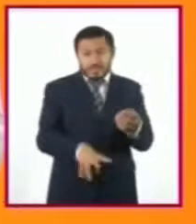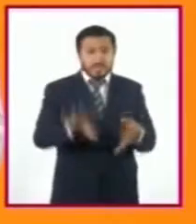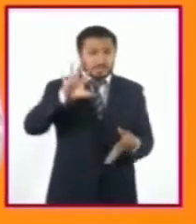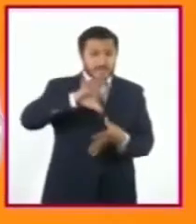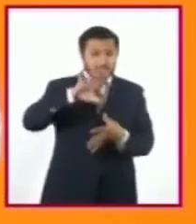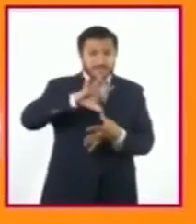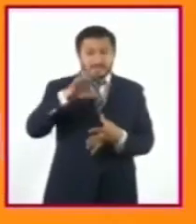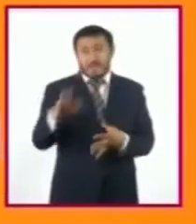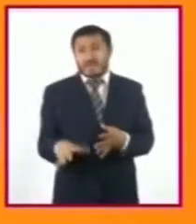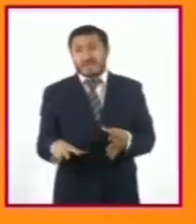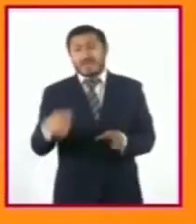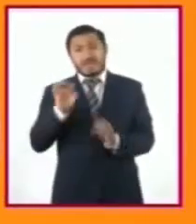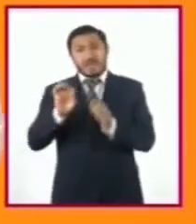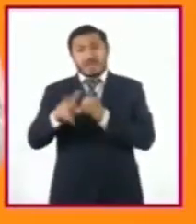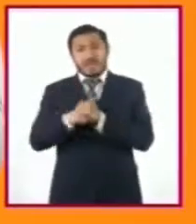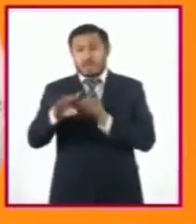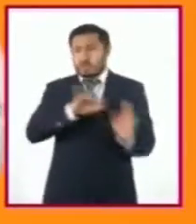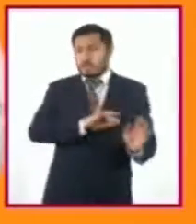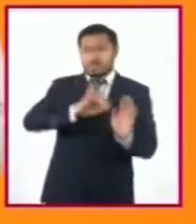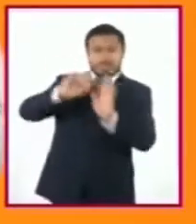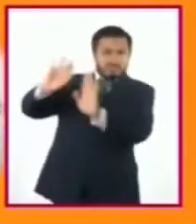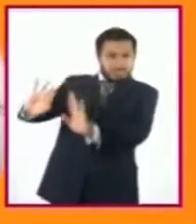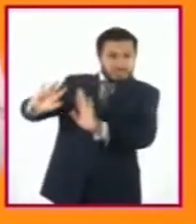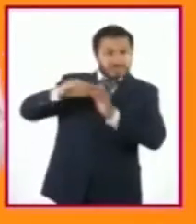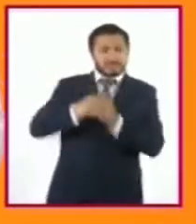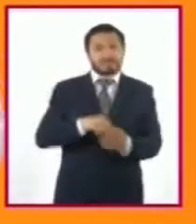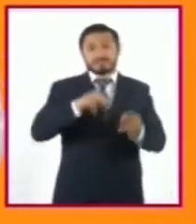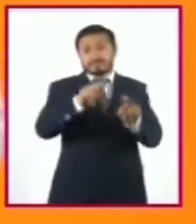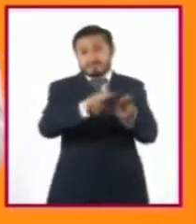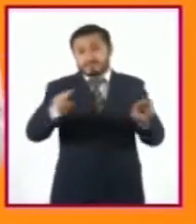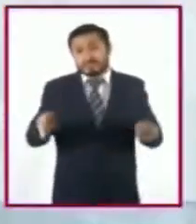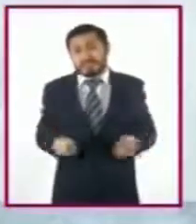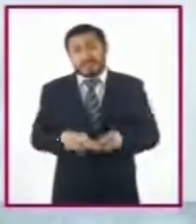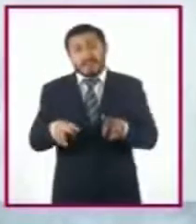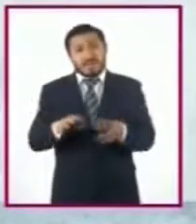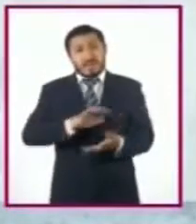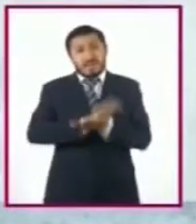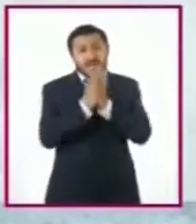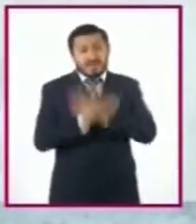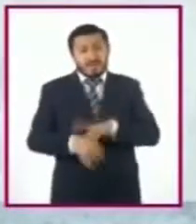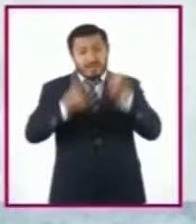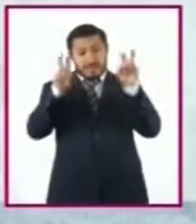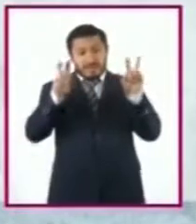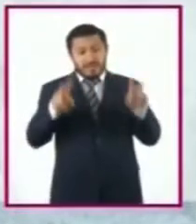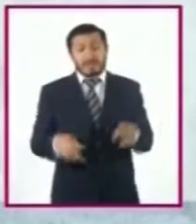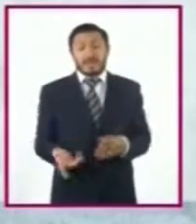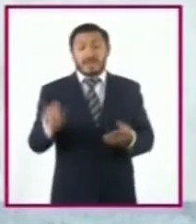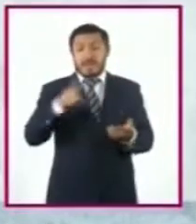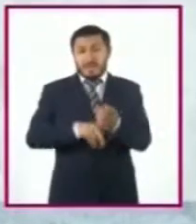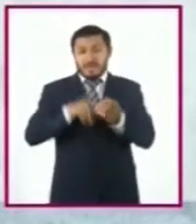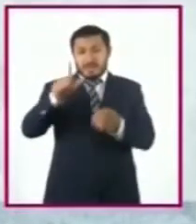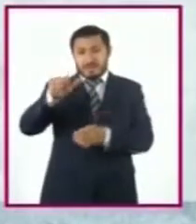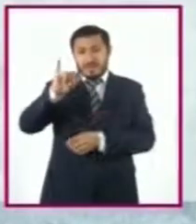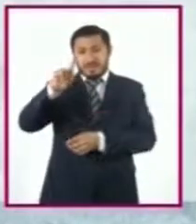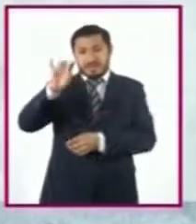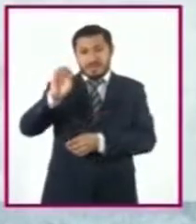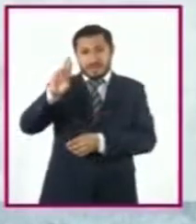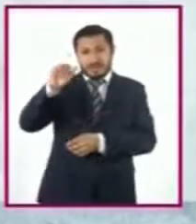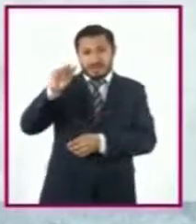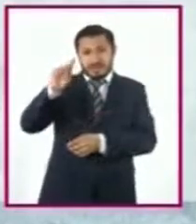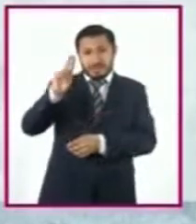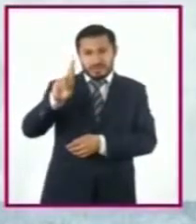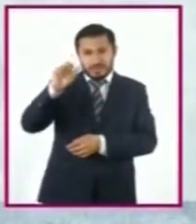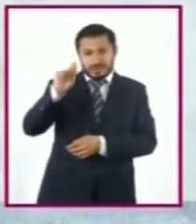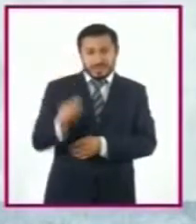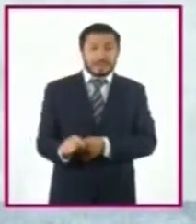la influencia de Europa. El nacionalismo se convirtió en el tema que más influyó a la literatura, por lo que la construcción